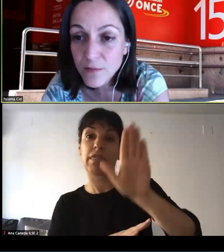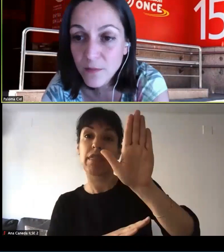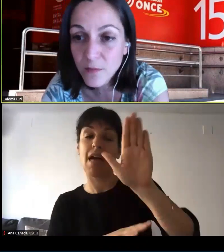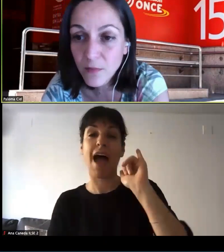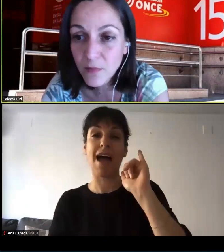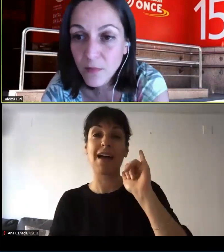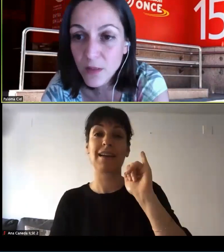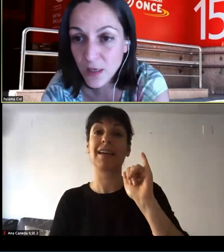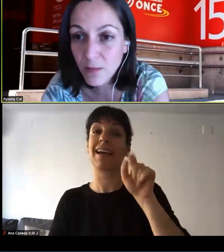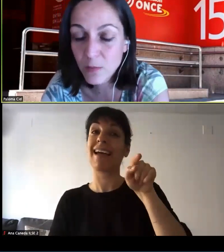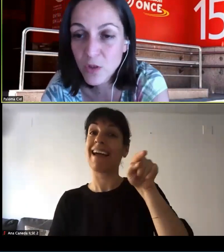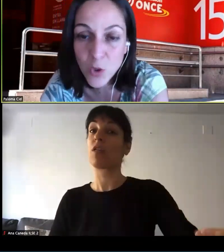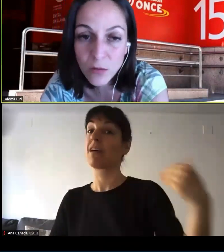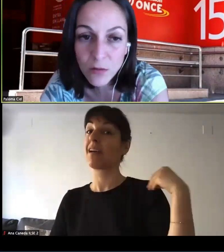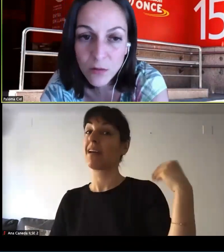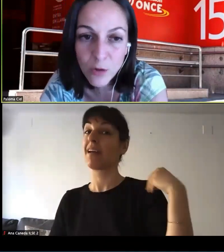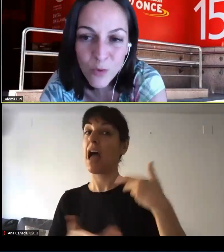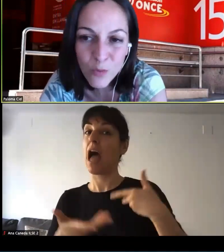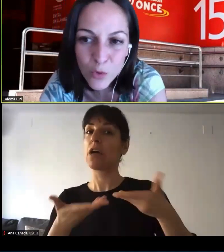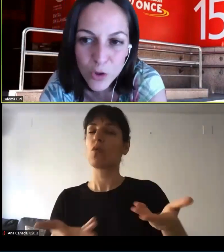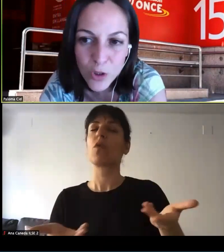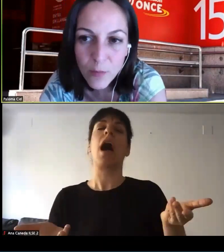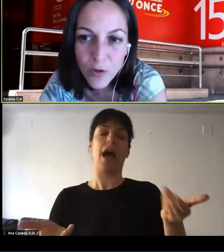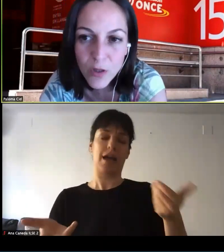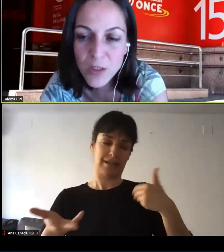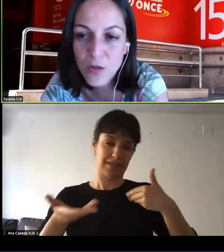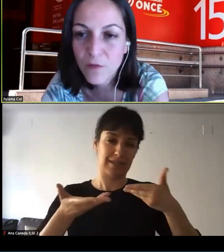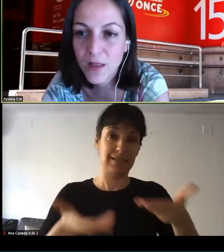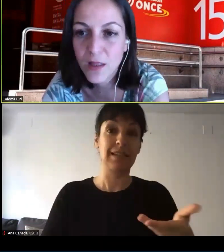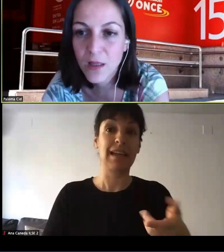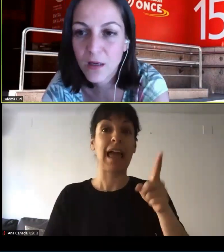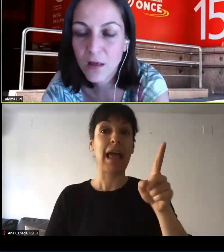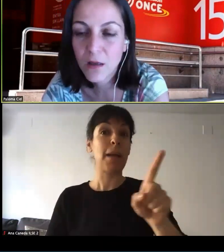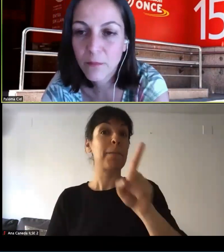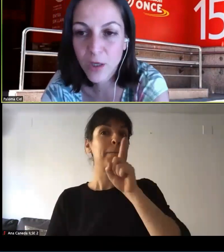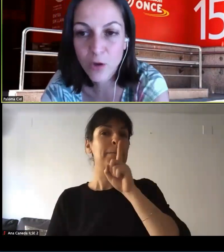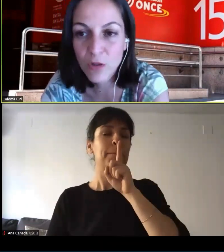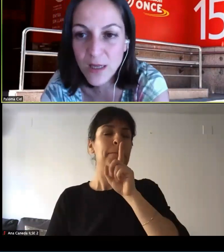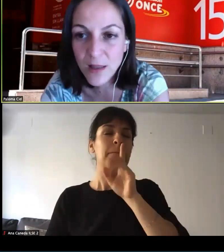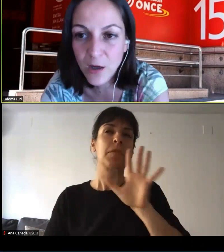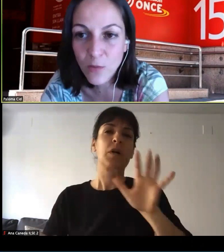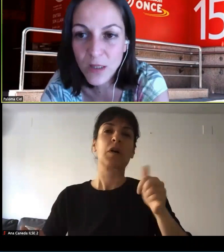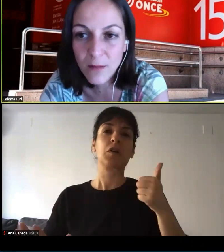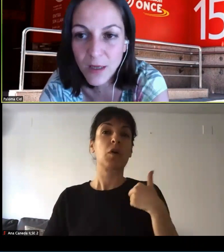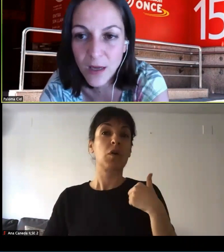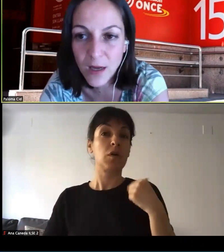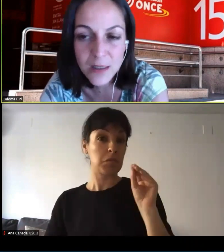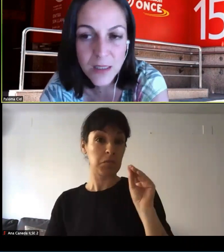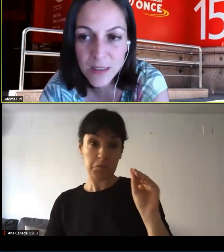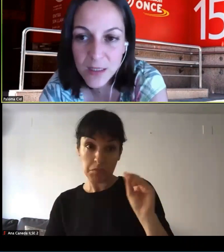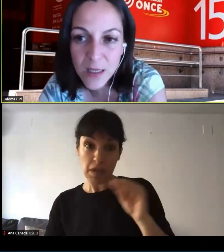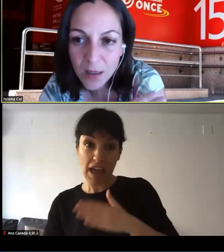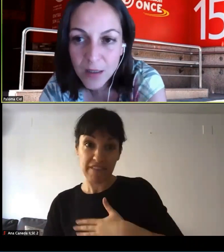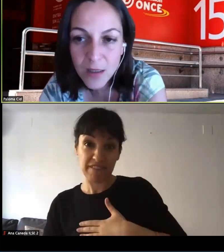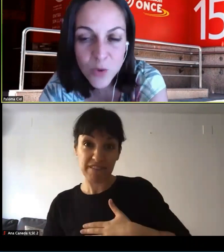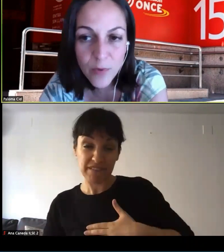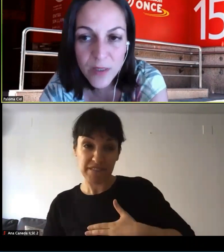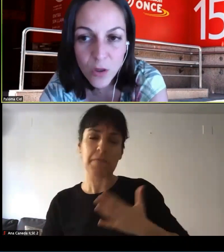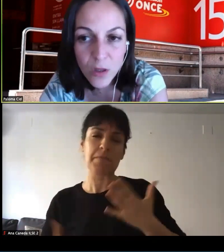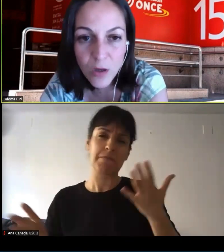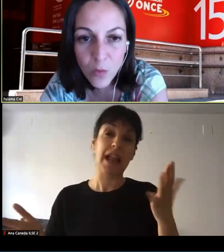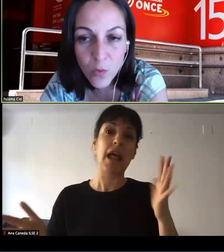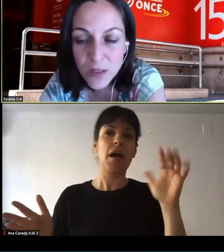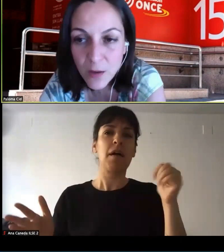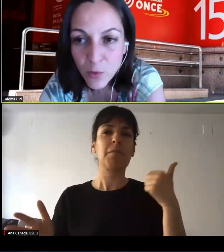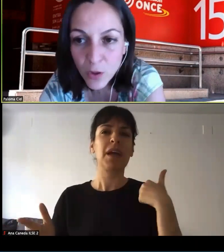ayuda, se la vamos a dar. Si no, como mucho la podéis ofrecer, pero no es nada recomendable que agarréis la silla y le subáis